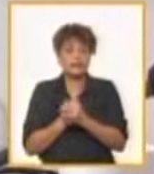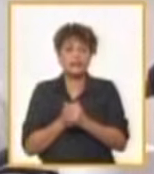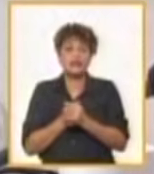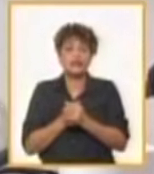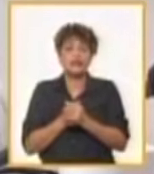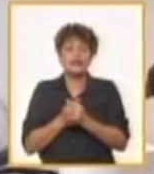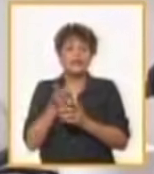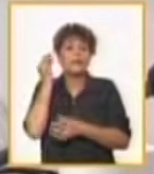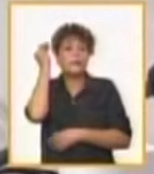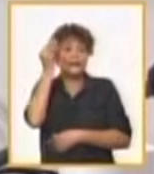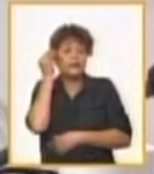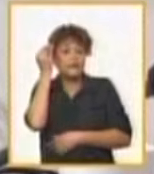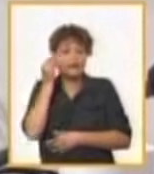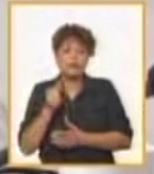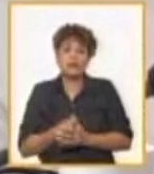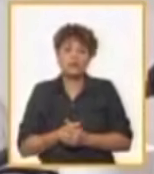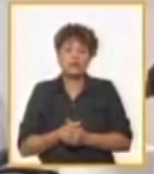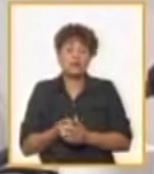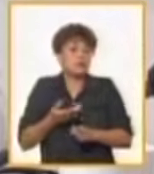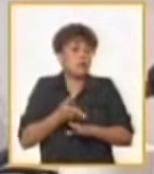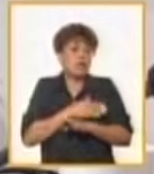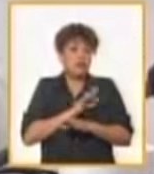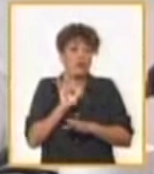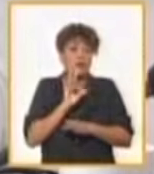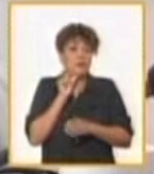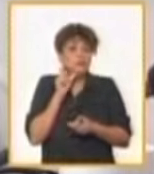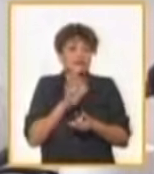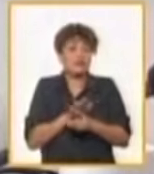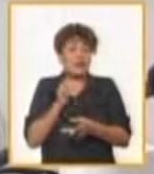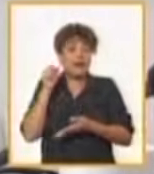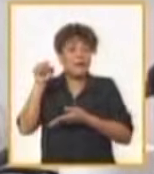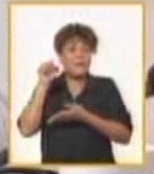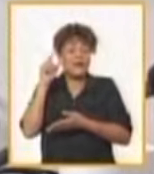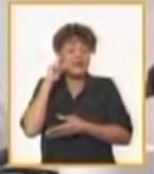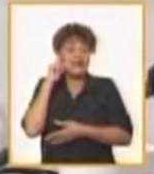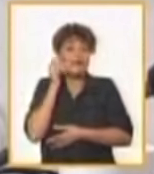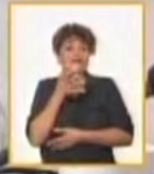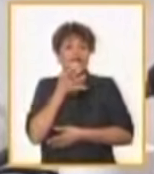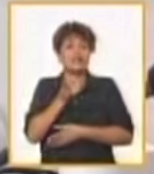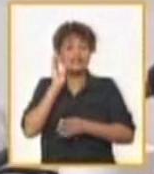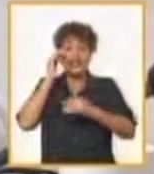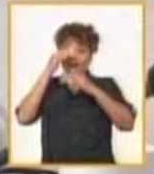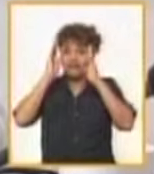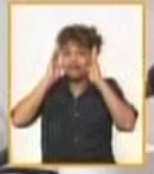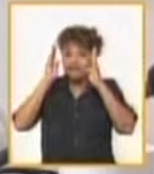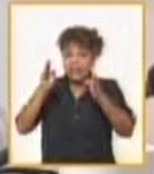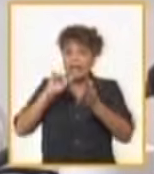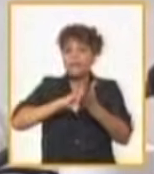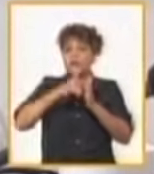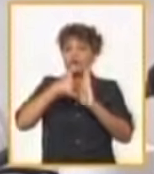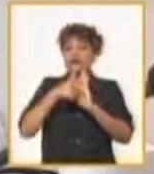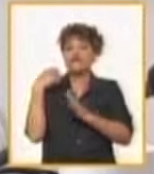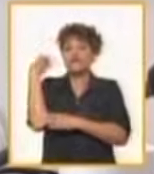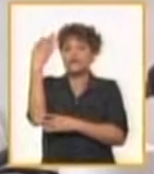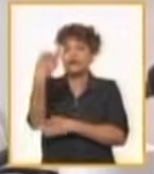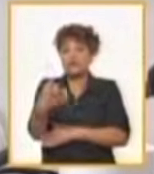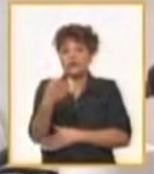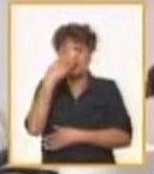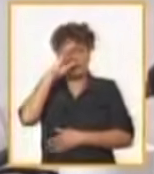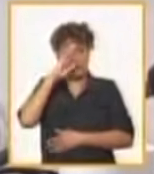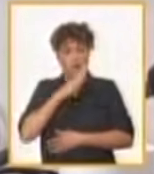pensamiento. Todavía no se había llevado a cabo la campaña y él tenía delineado ese proyecto de nación para